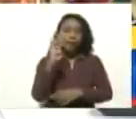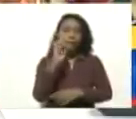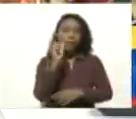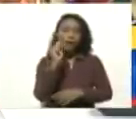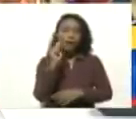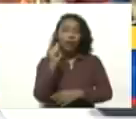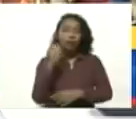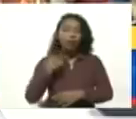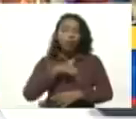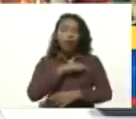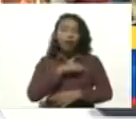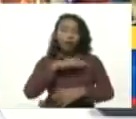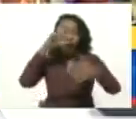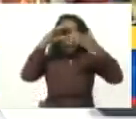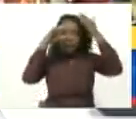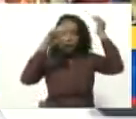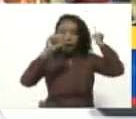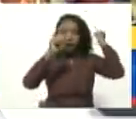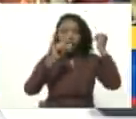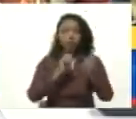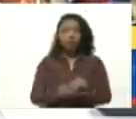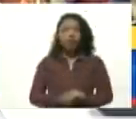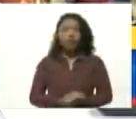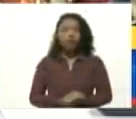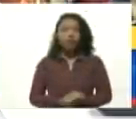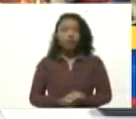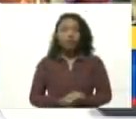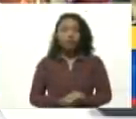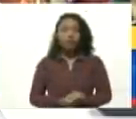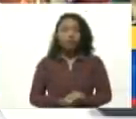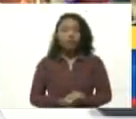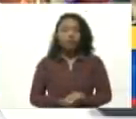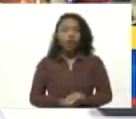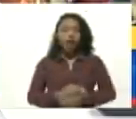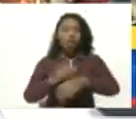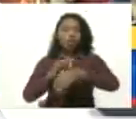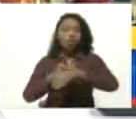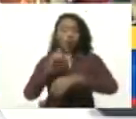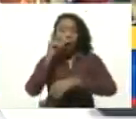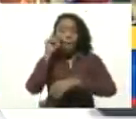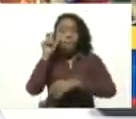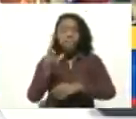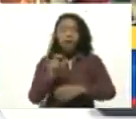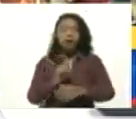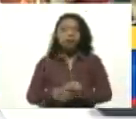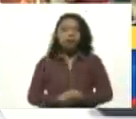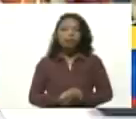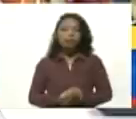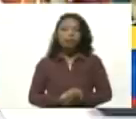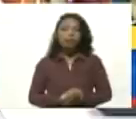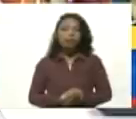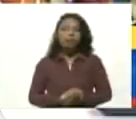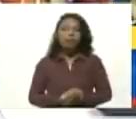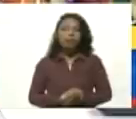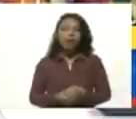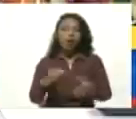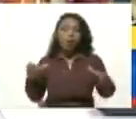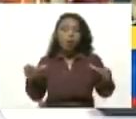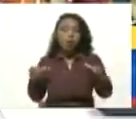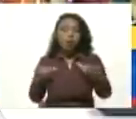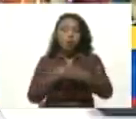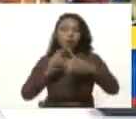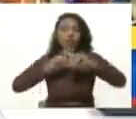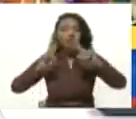bueno, nuestro canciller, el doctor Félix Plasencia, se reunió con